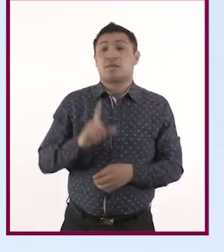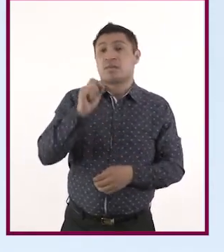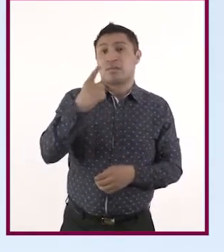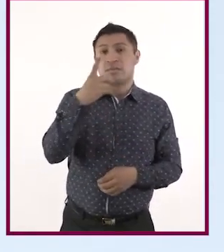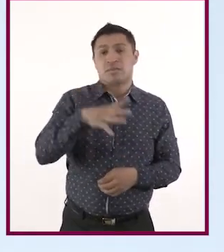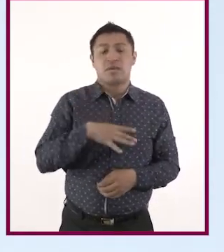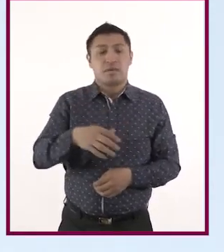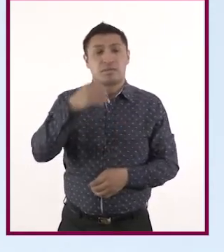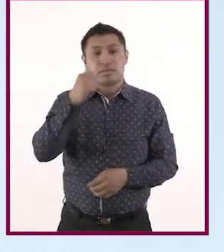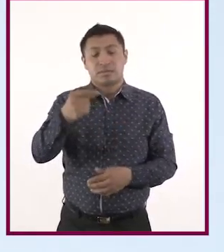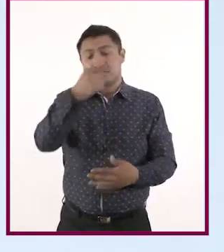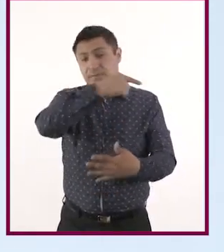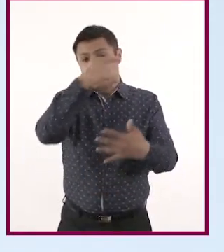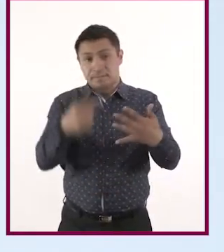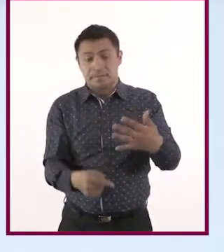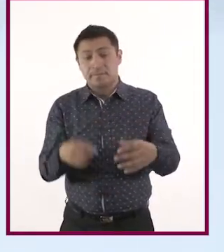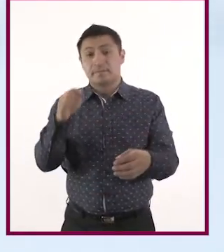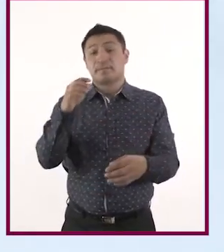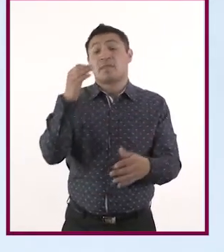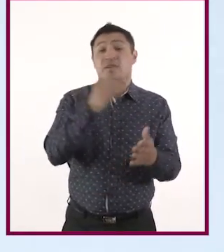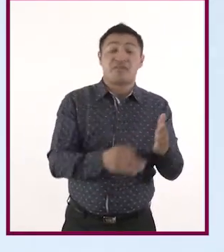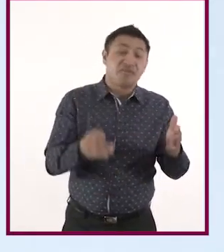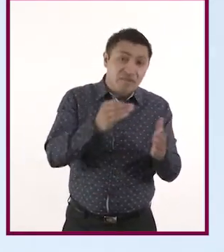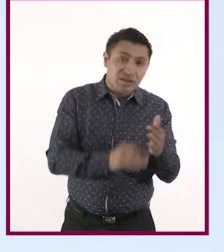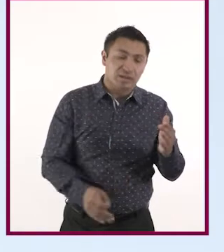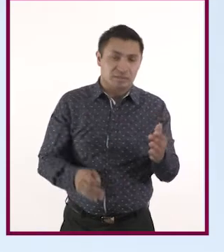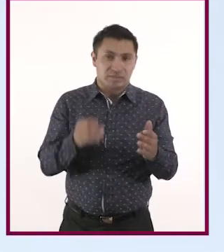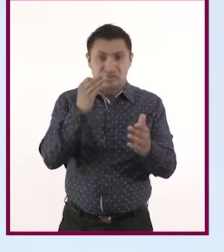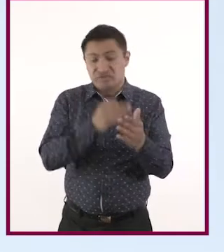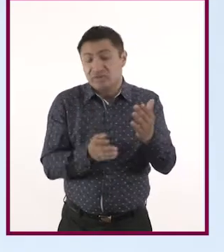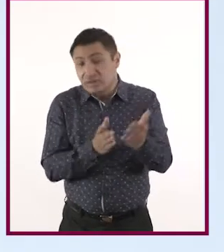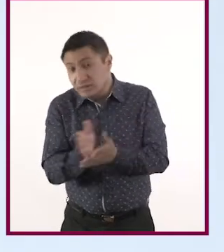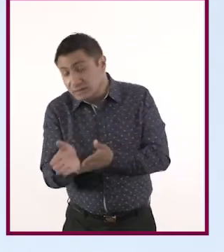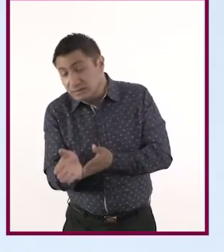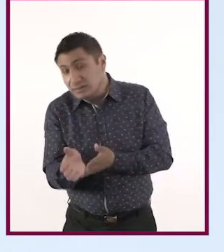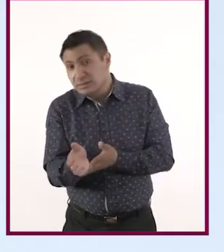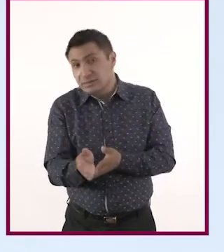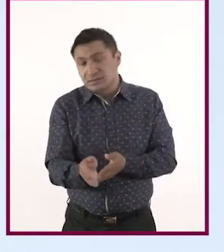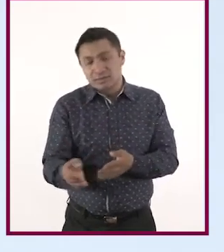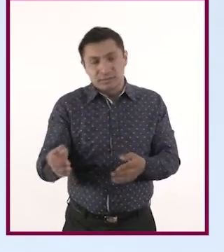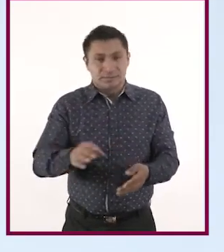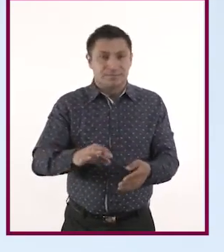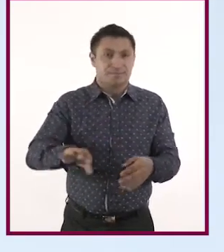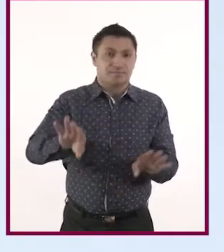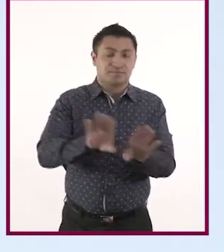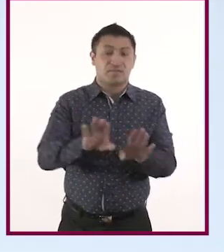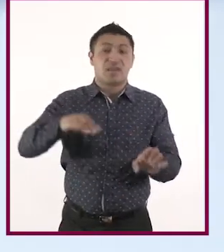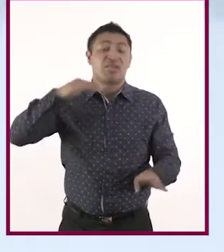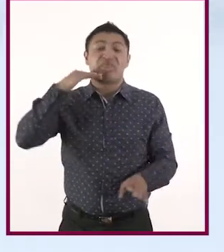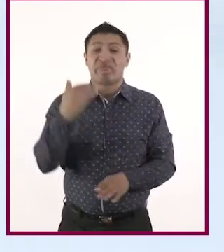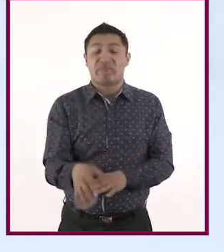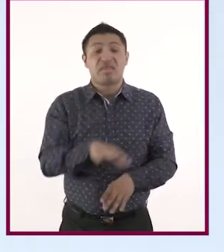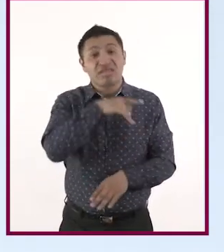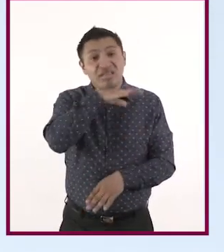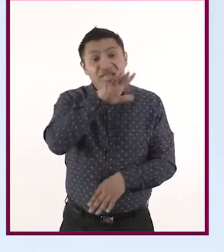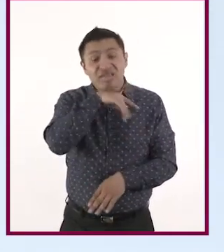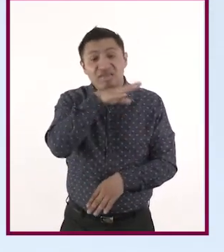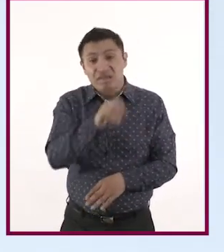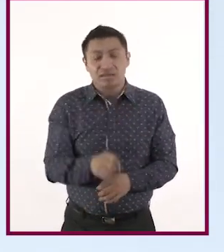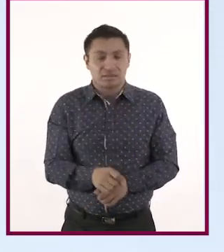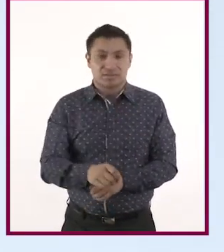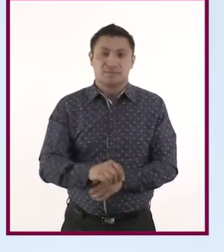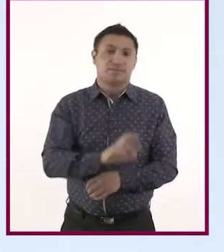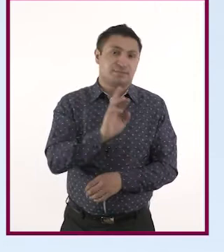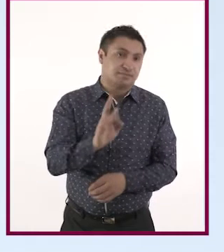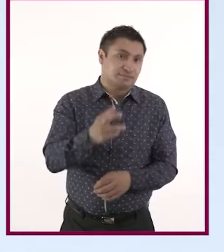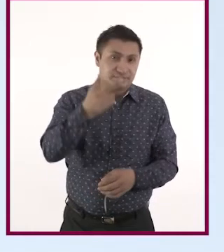relacionados con el agua: la escasez, la falta de acceso, el deterioro de su calidad, la toma de conciencia de los